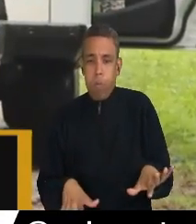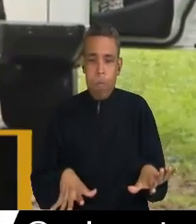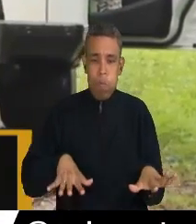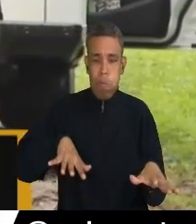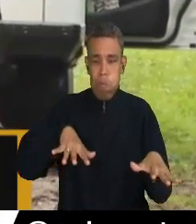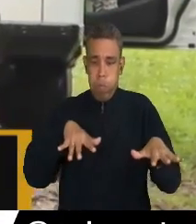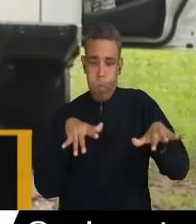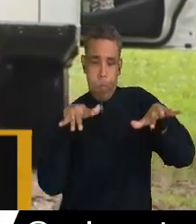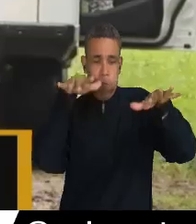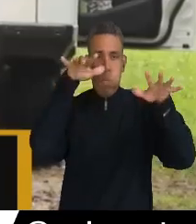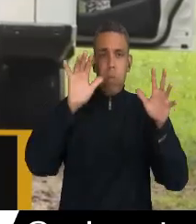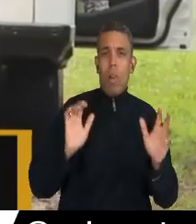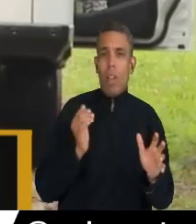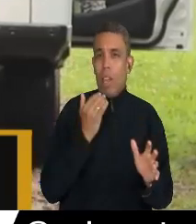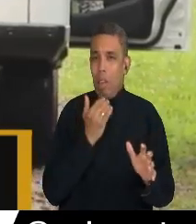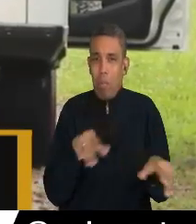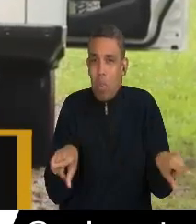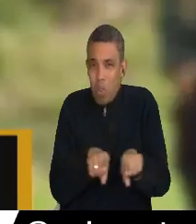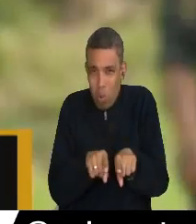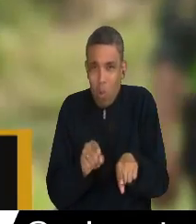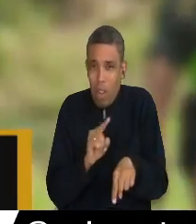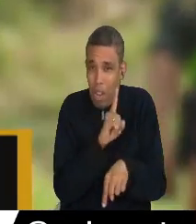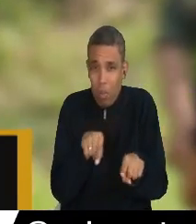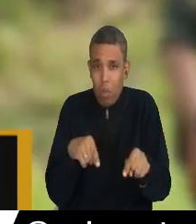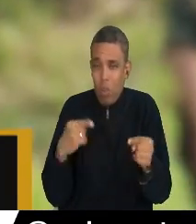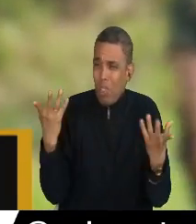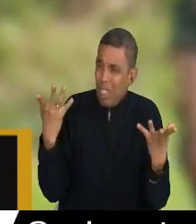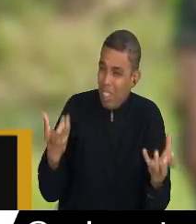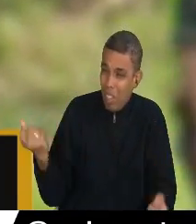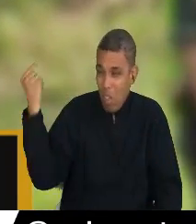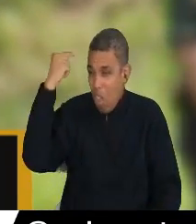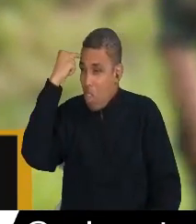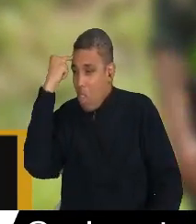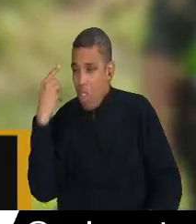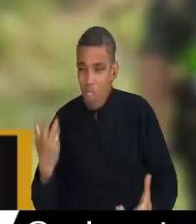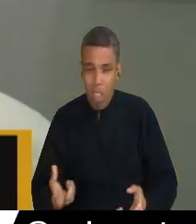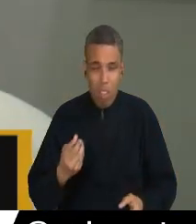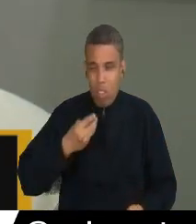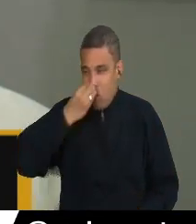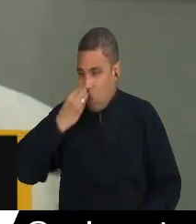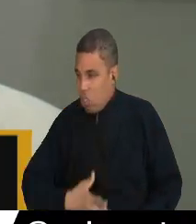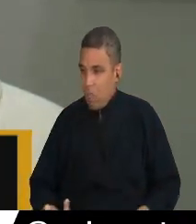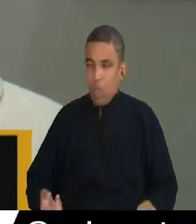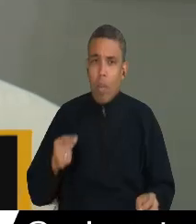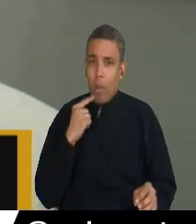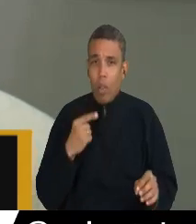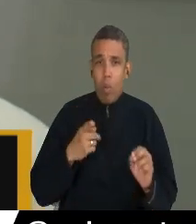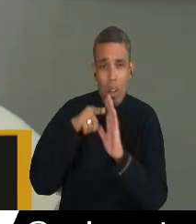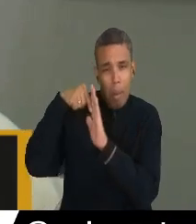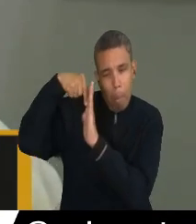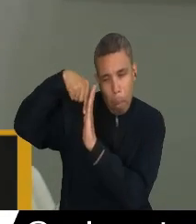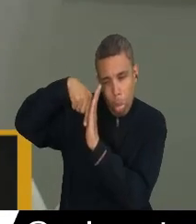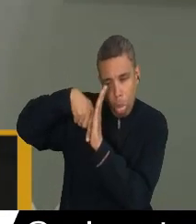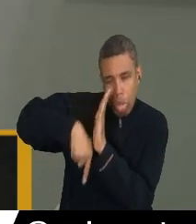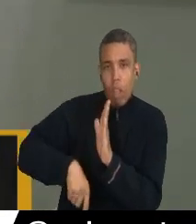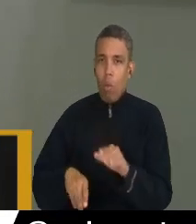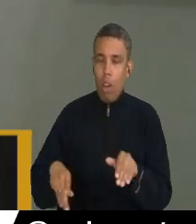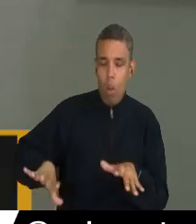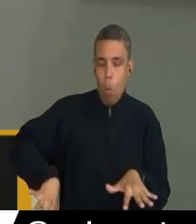Para Monseñor, una persona que toma la decisión de no seguir viviendo tiene una situación de salud. En primer lugar, cuando una persona